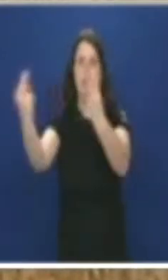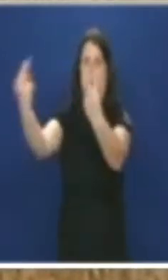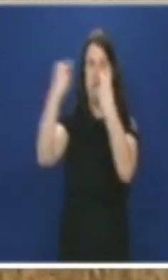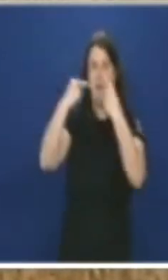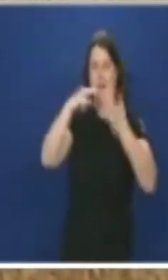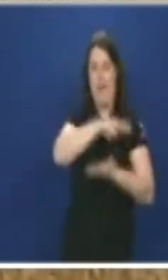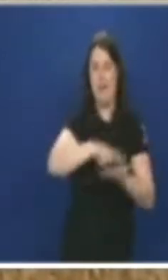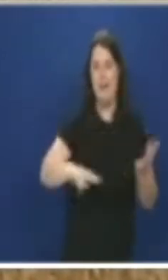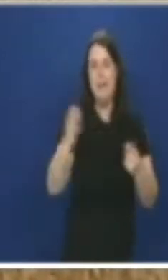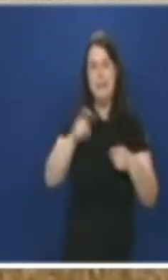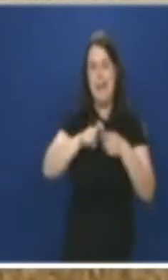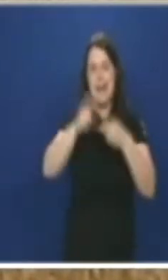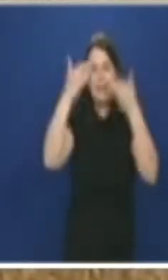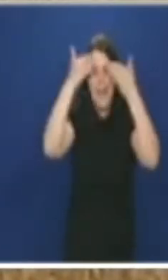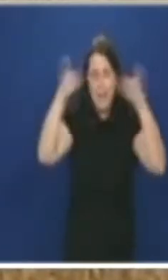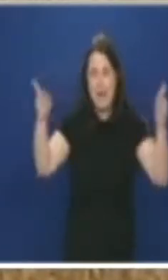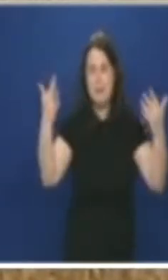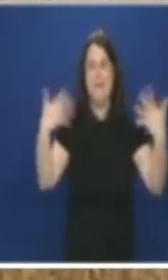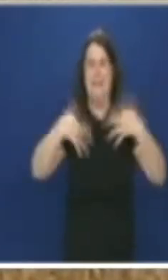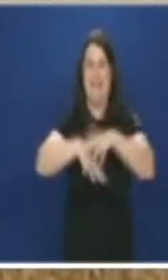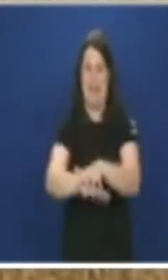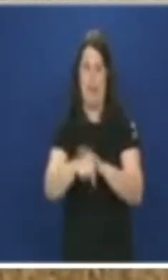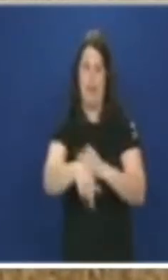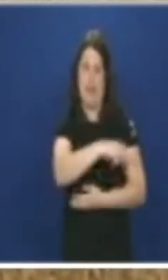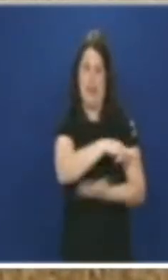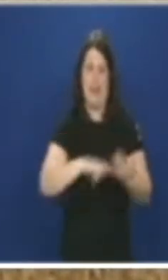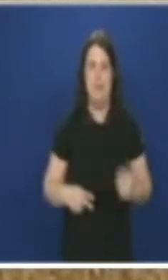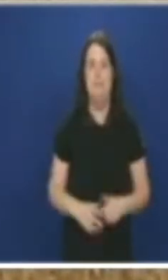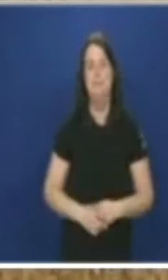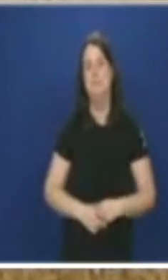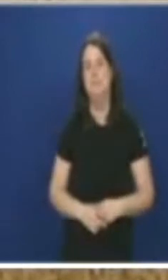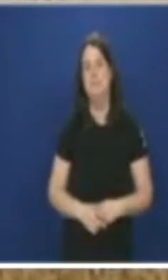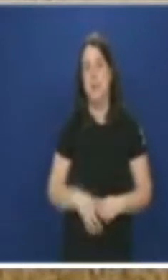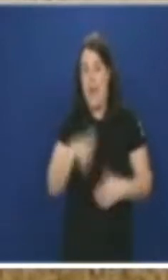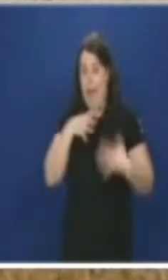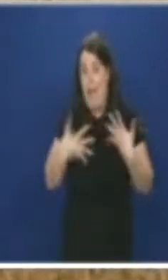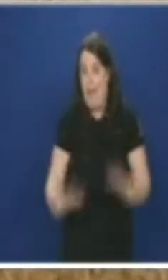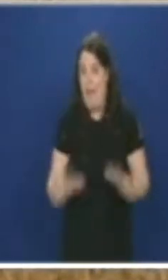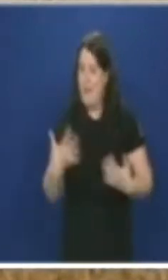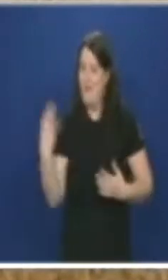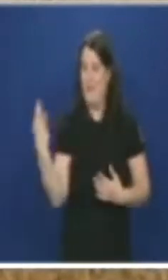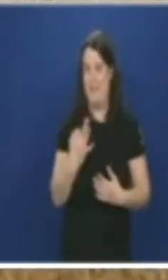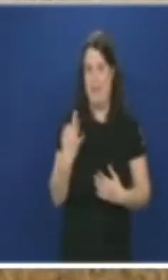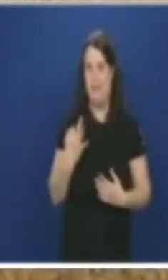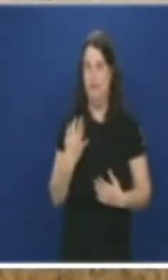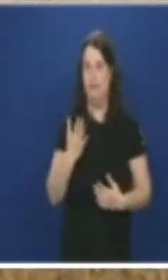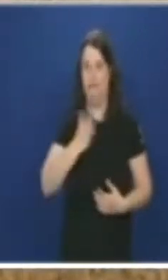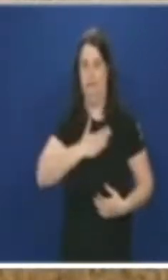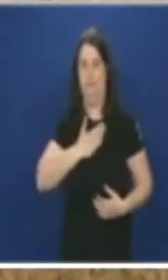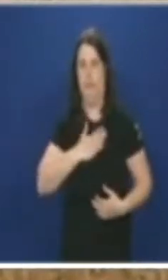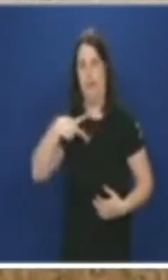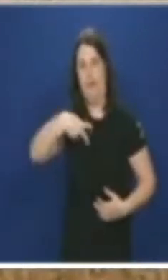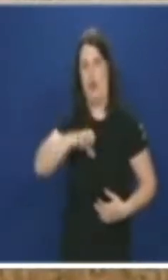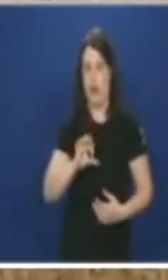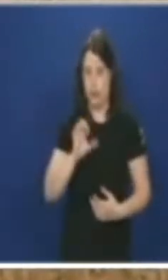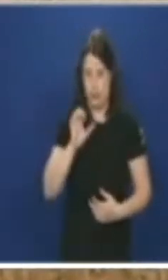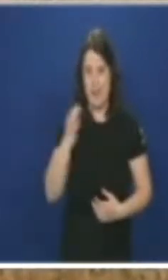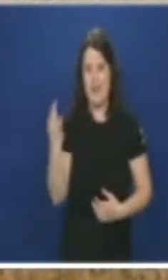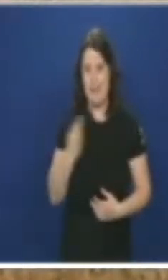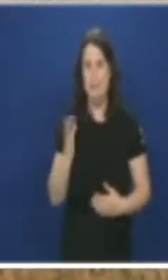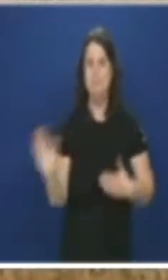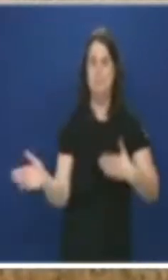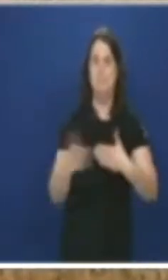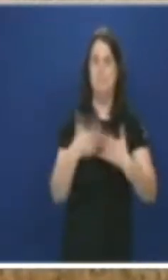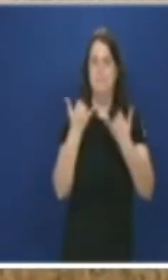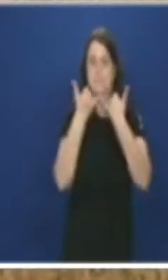carácter aberto e integrador de Galicia. Agora máis ca nunca temos que ser nos. Clausura este acto